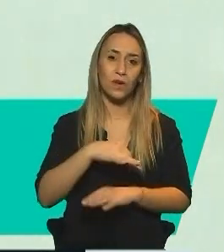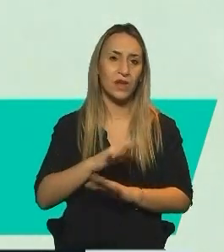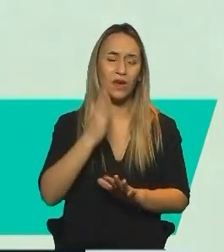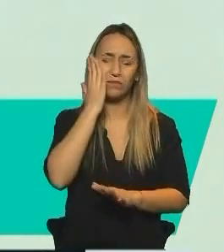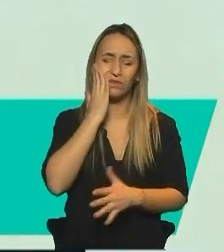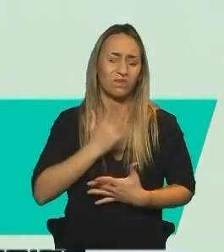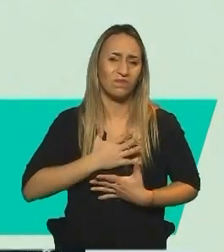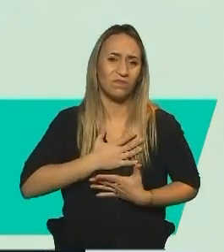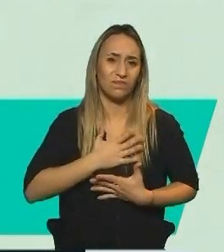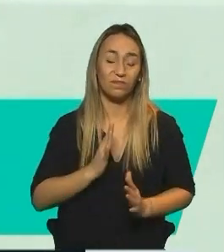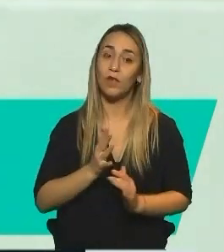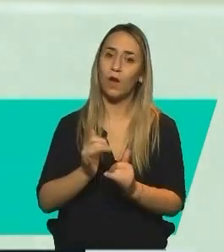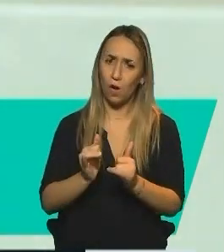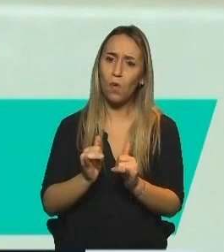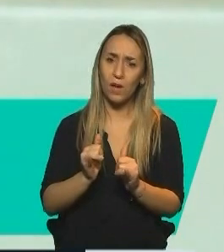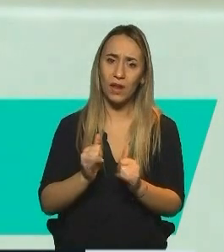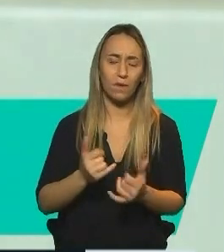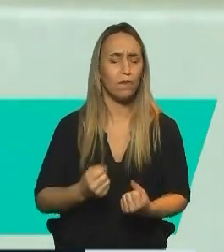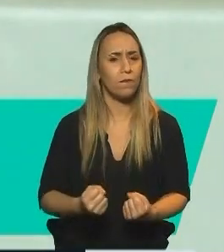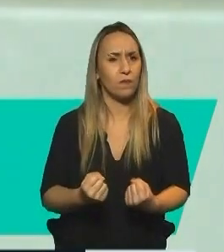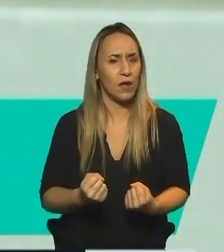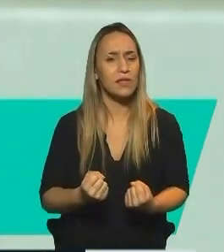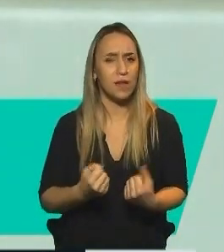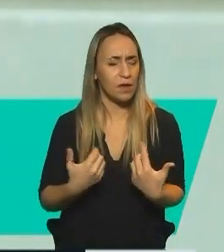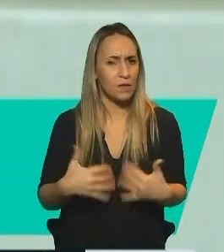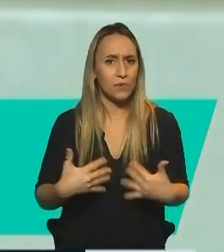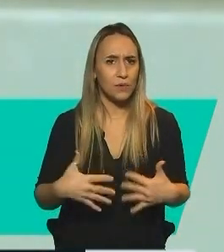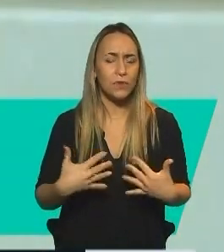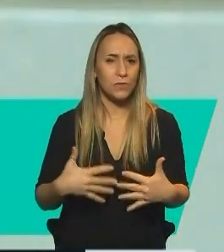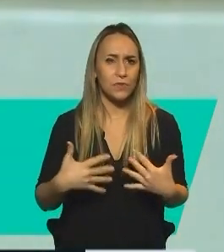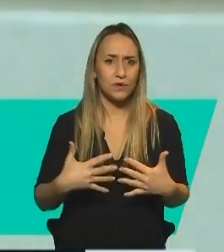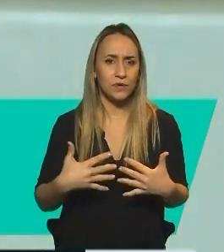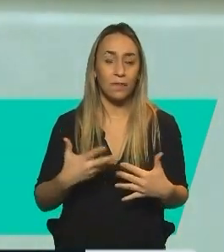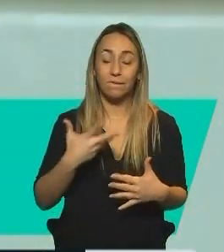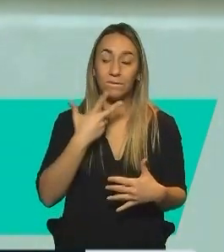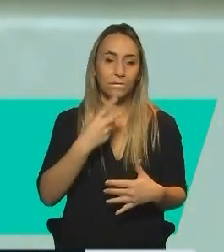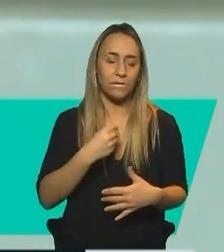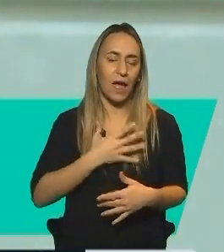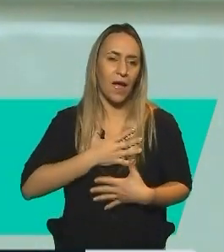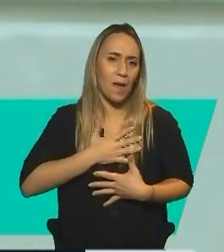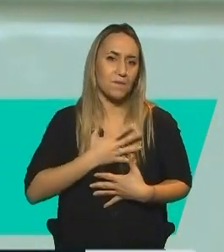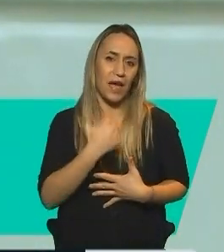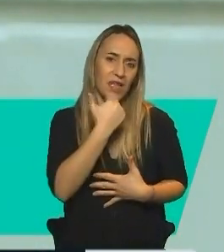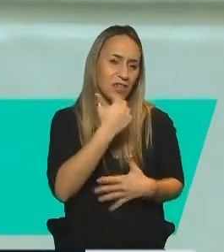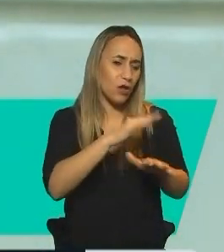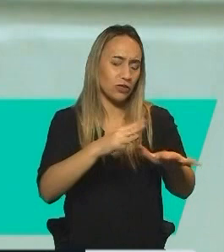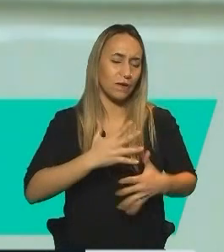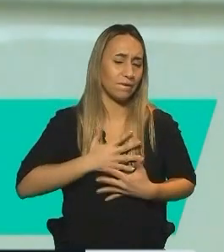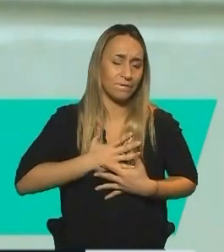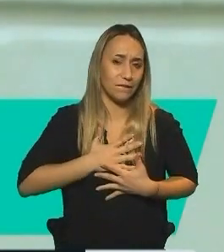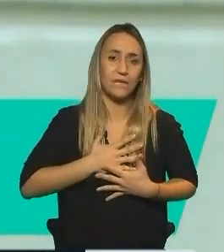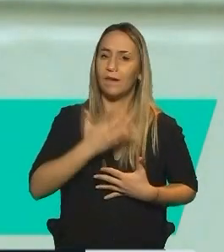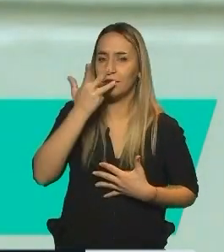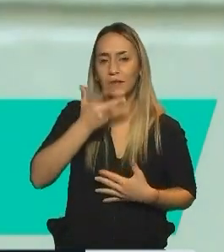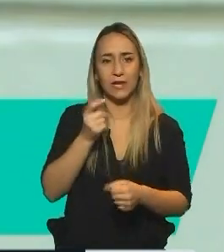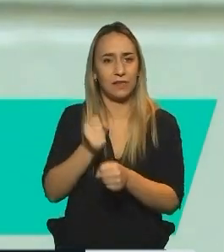amorosa, joven, vital, que amaba a sus hijos como nada, que amaba